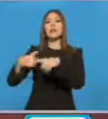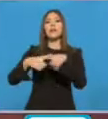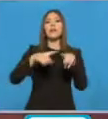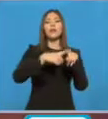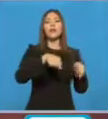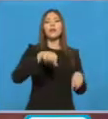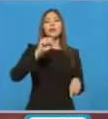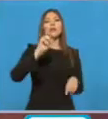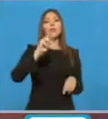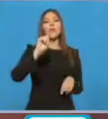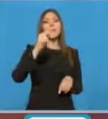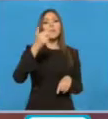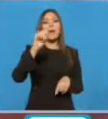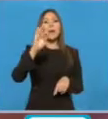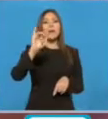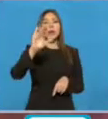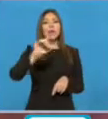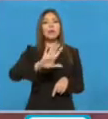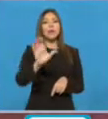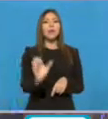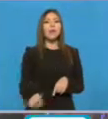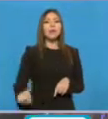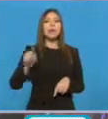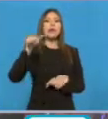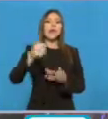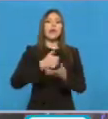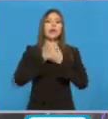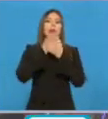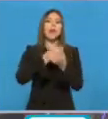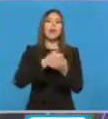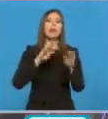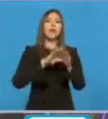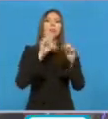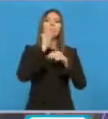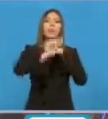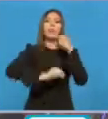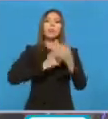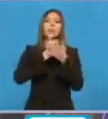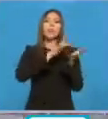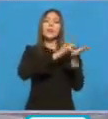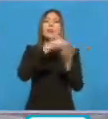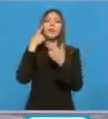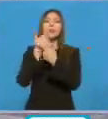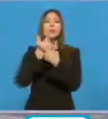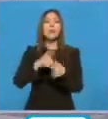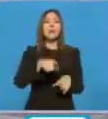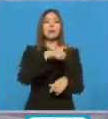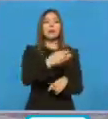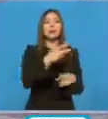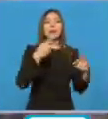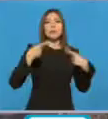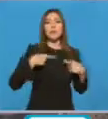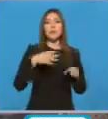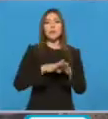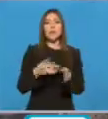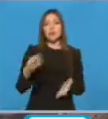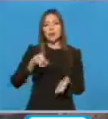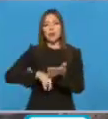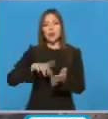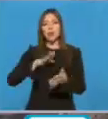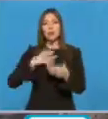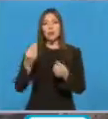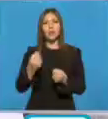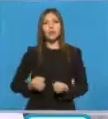este sentido. ¿Qué personalidad vamos a ver en él? Una persona que indudablemente tenía esta gran fuerza, este